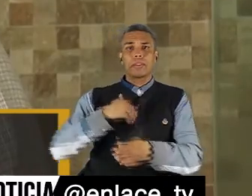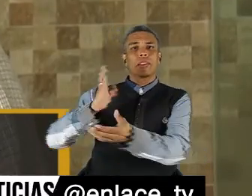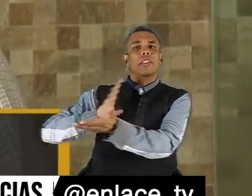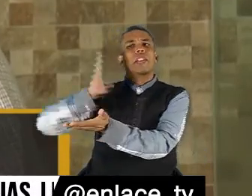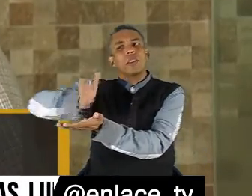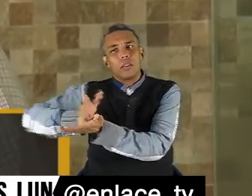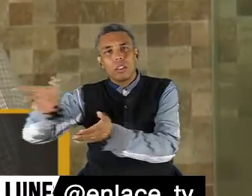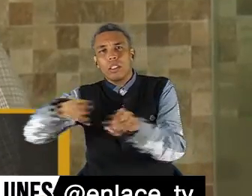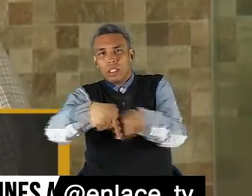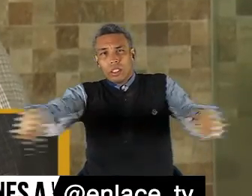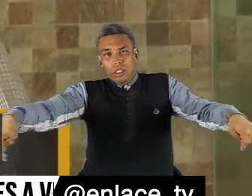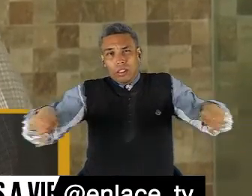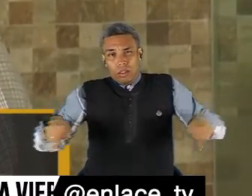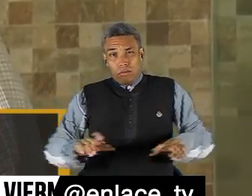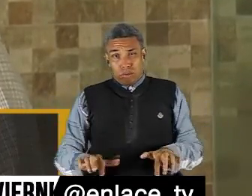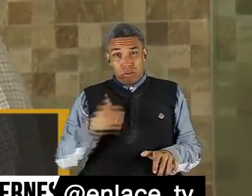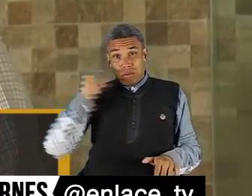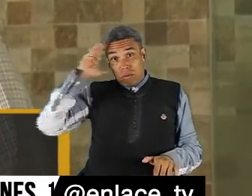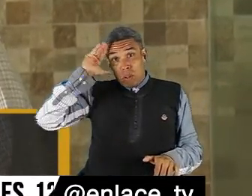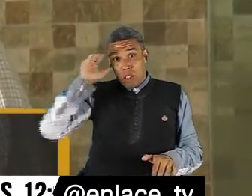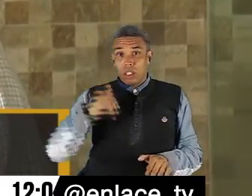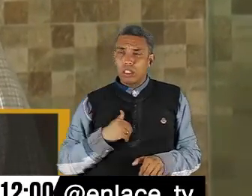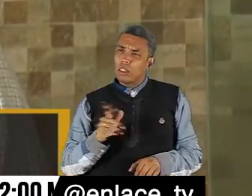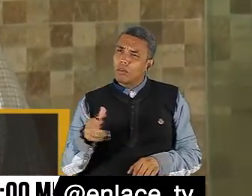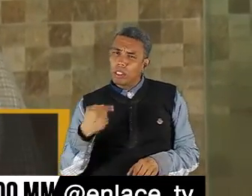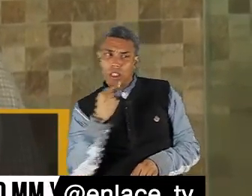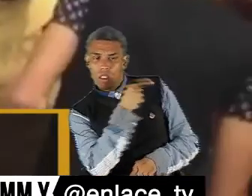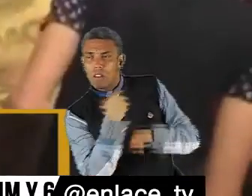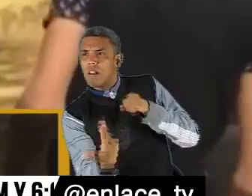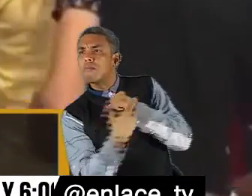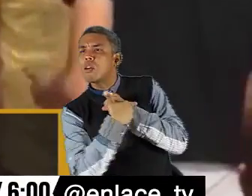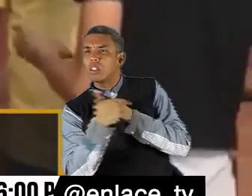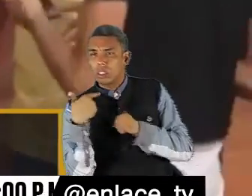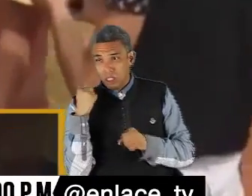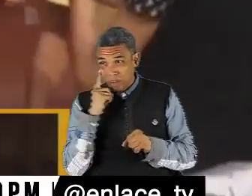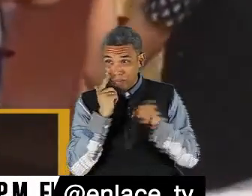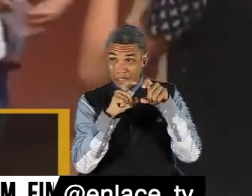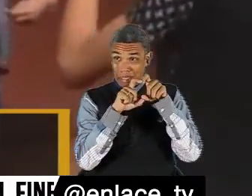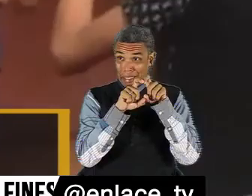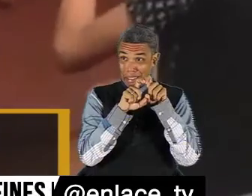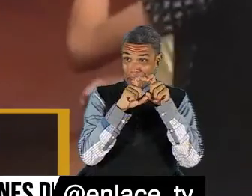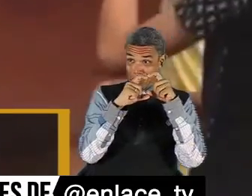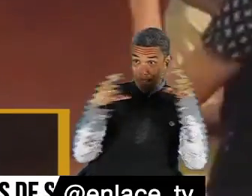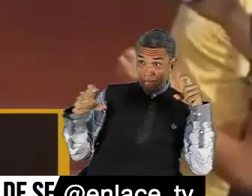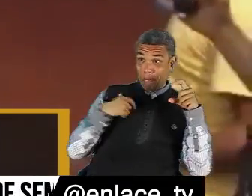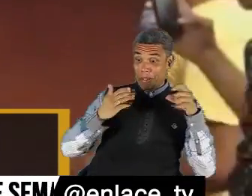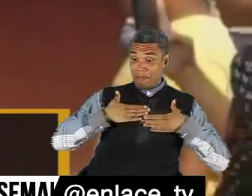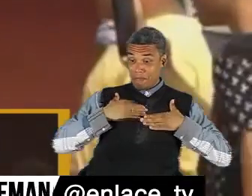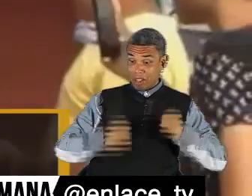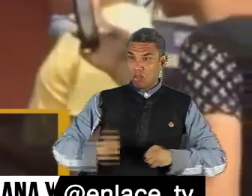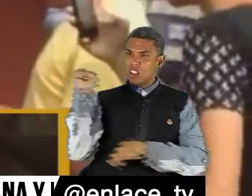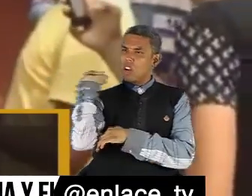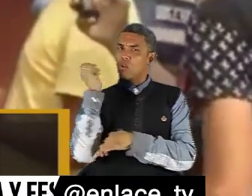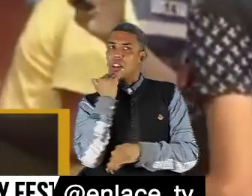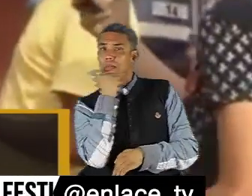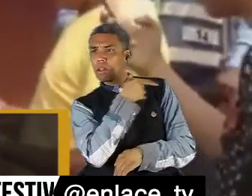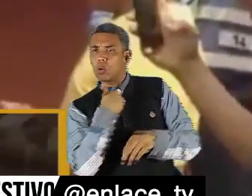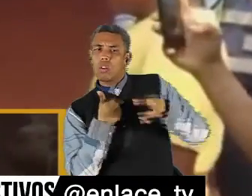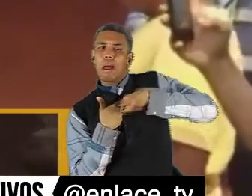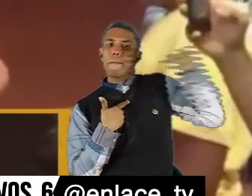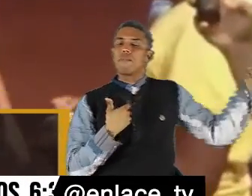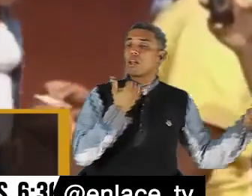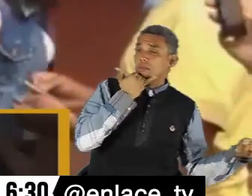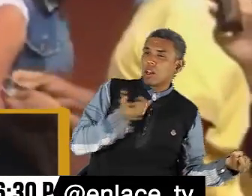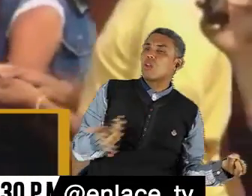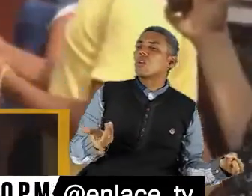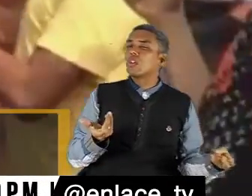disculpas por lo sucedido y que él iba a entregar la tarjeta de propiedad. Este hecho se conoció primero en las redes sociales, donde de forma profusa se ha conocido el